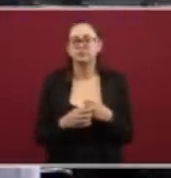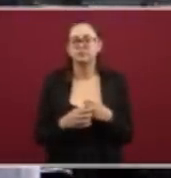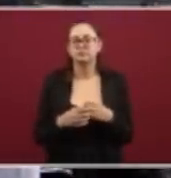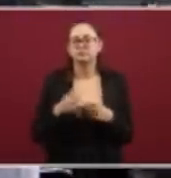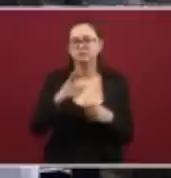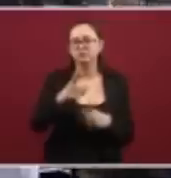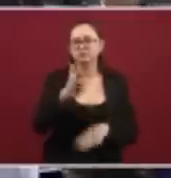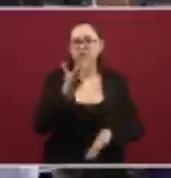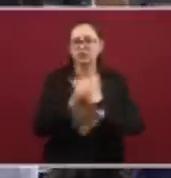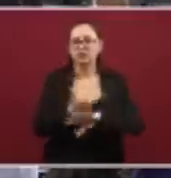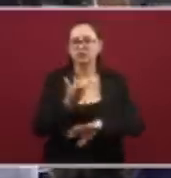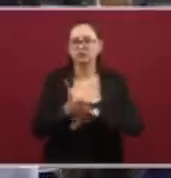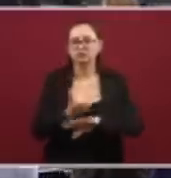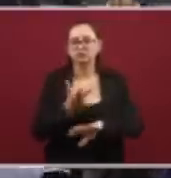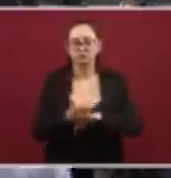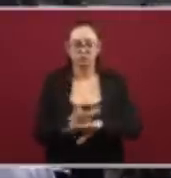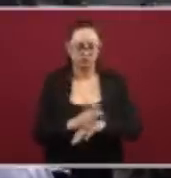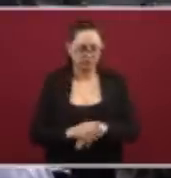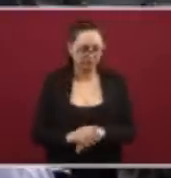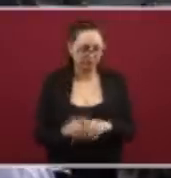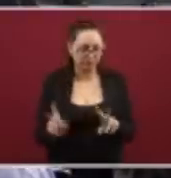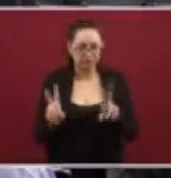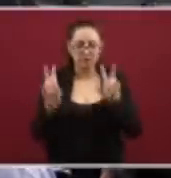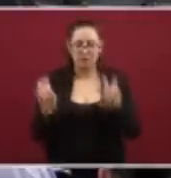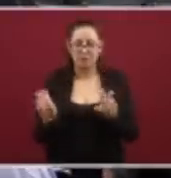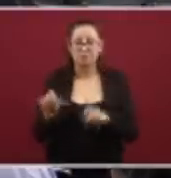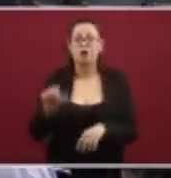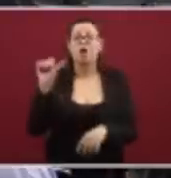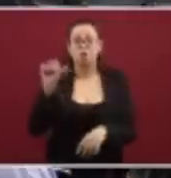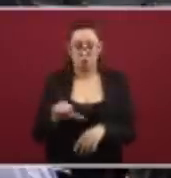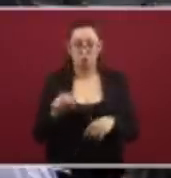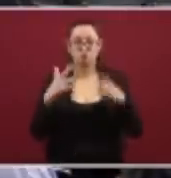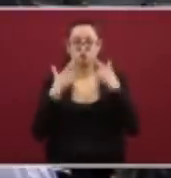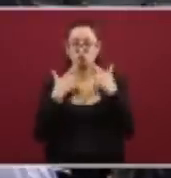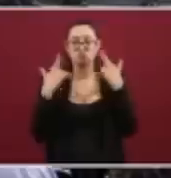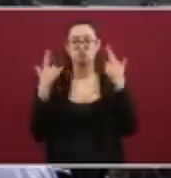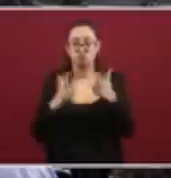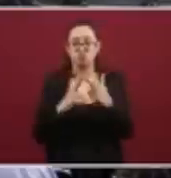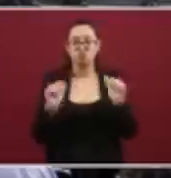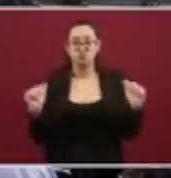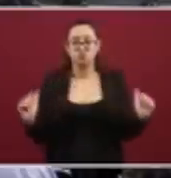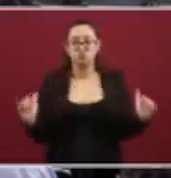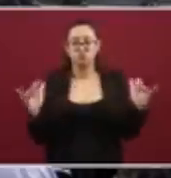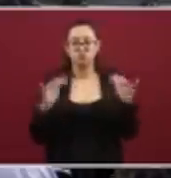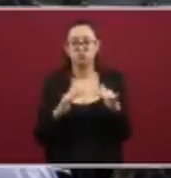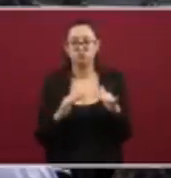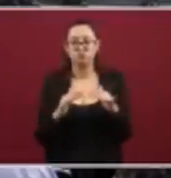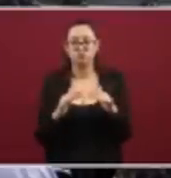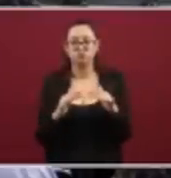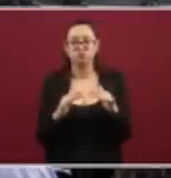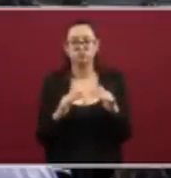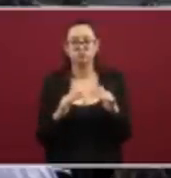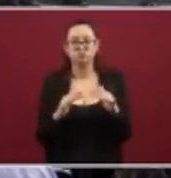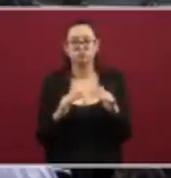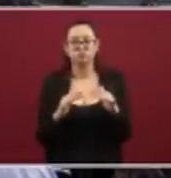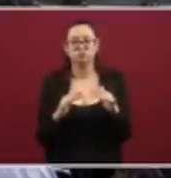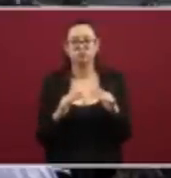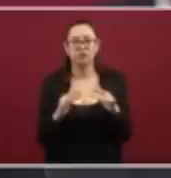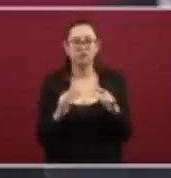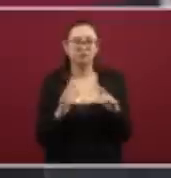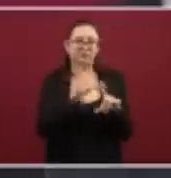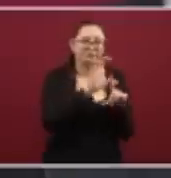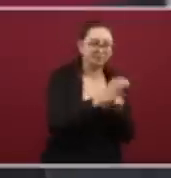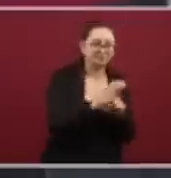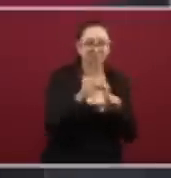eeuu hoy es el encuentro de las d delegaciones